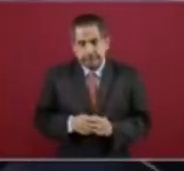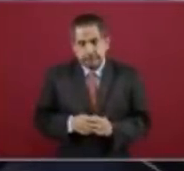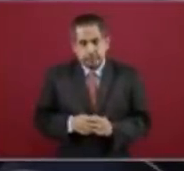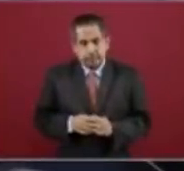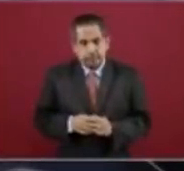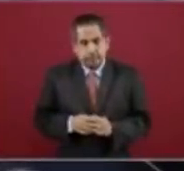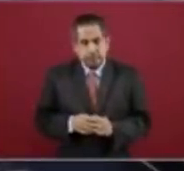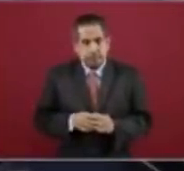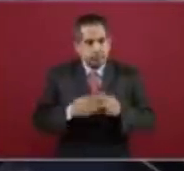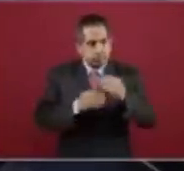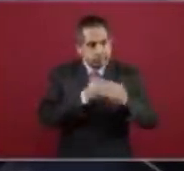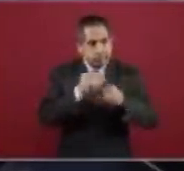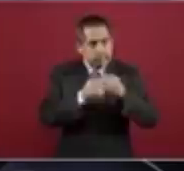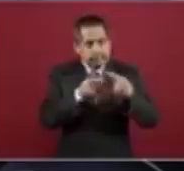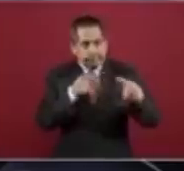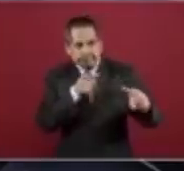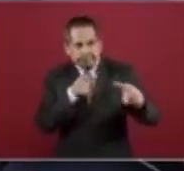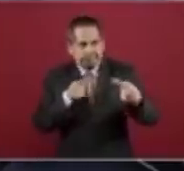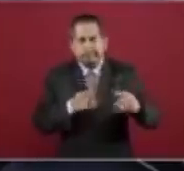pleitos,